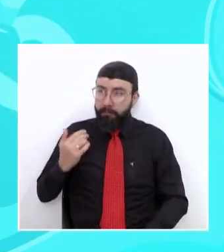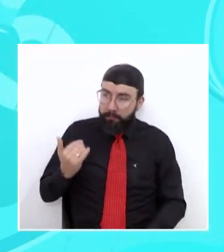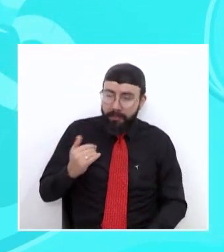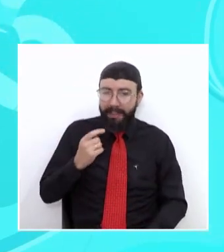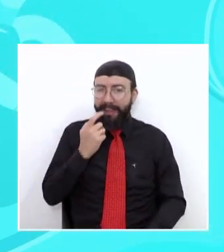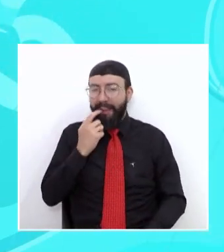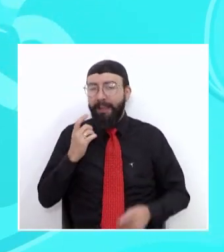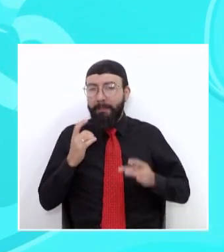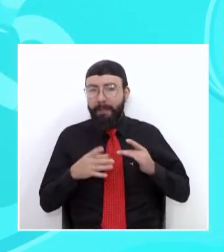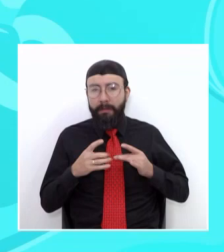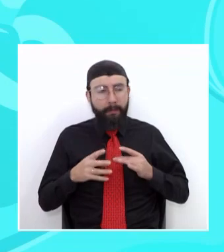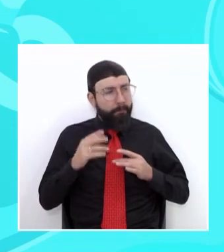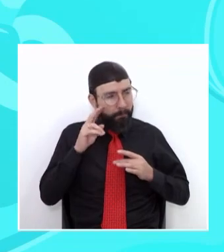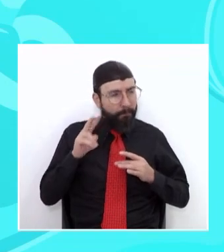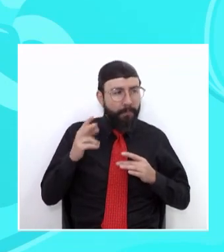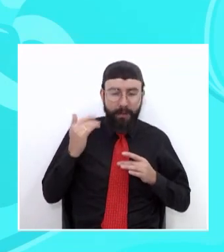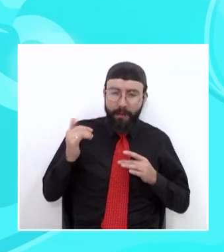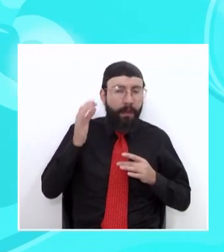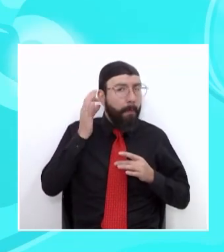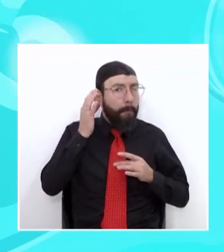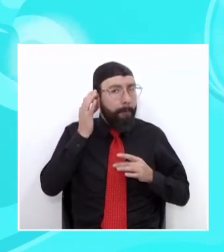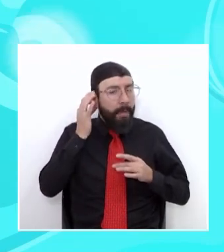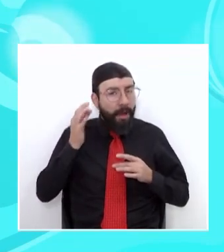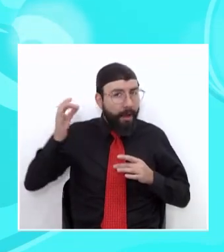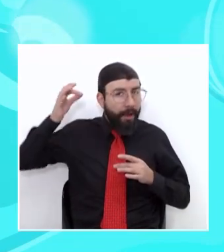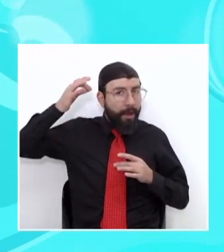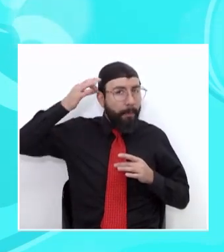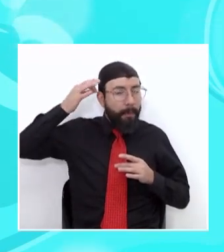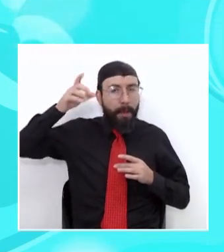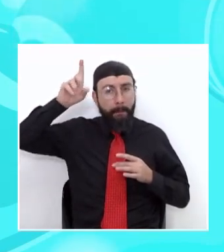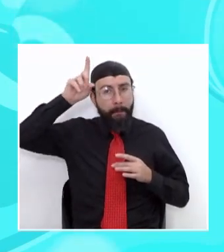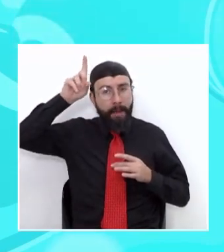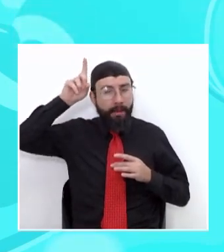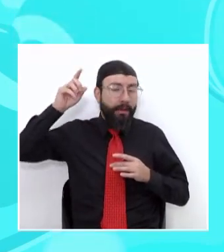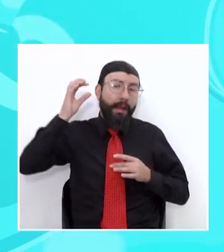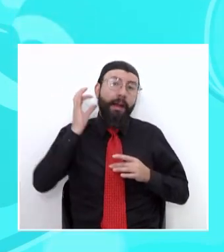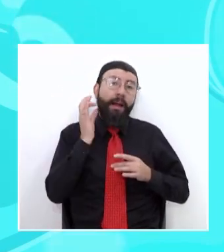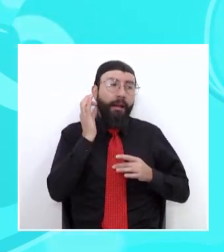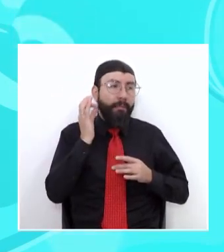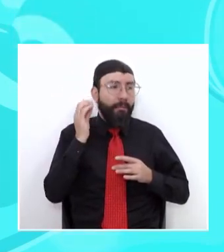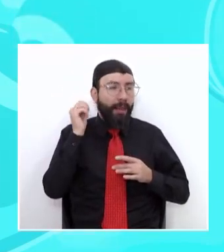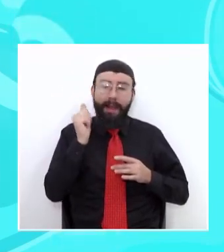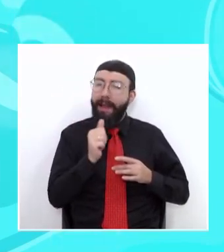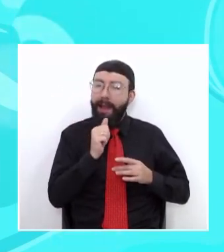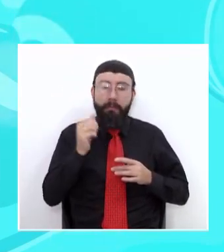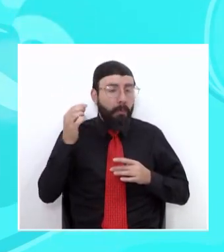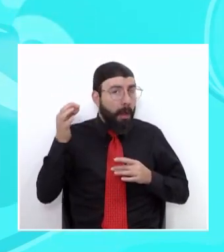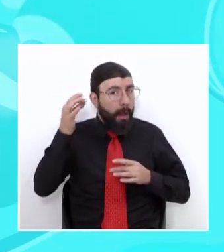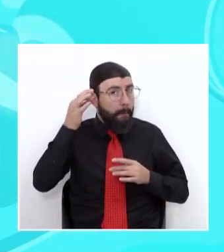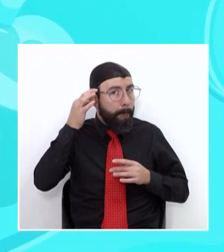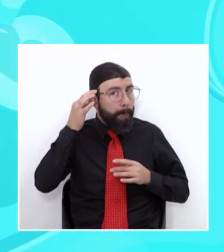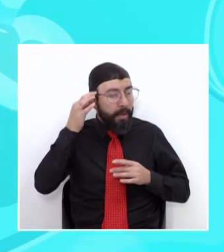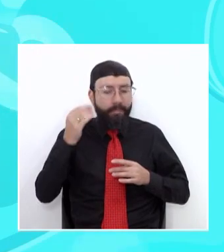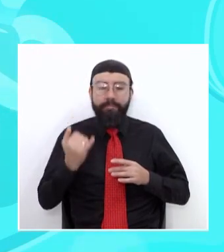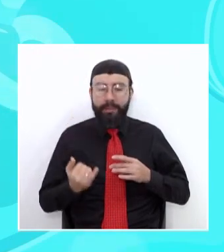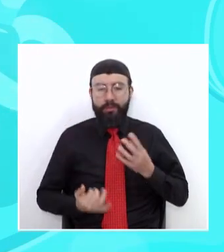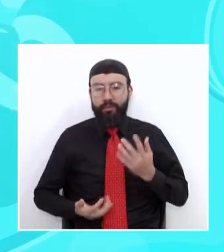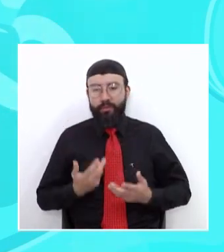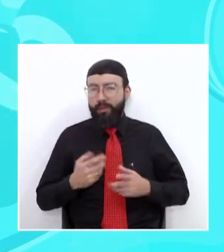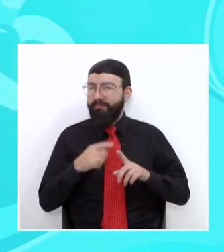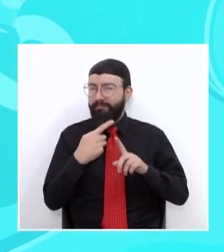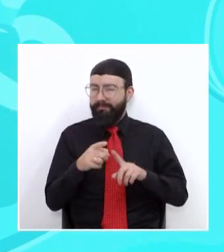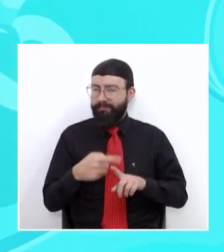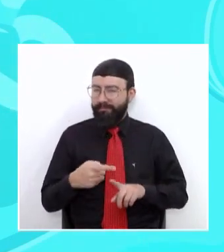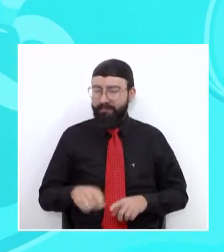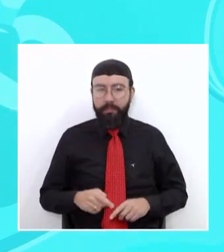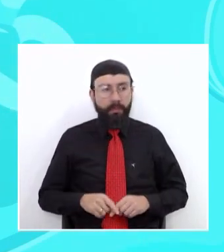De hecho, aquí está el metal, aquí está la madera, aquí está el agua, aquí está la tierra y aquí está el fuego. Cuando